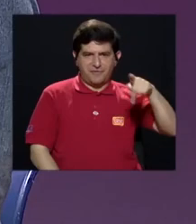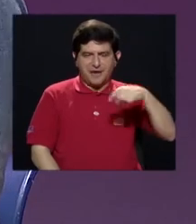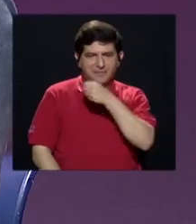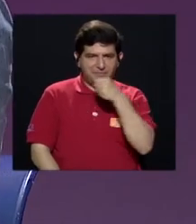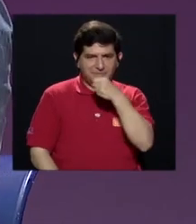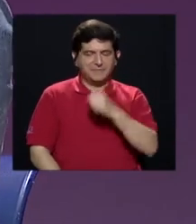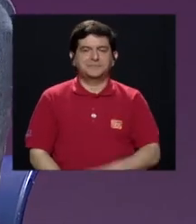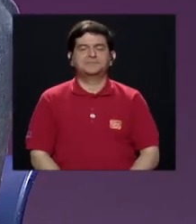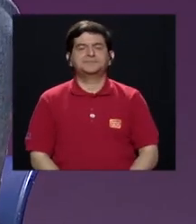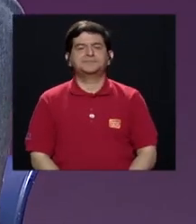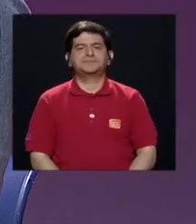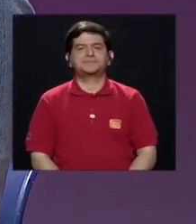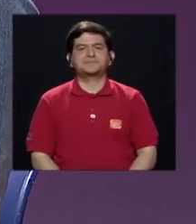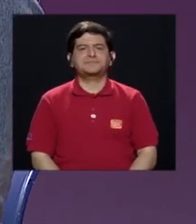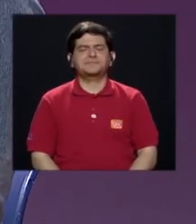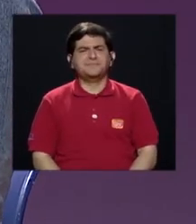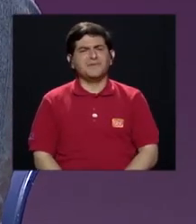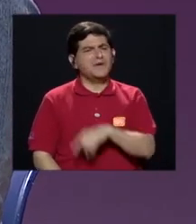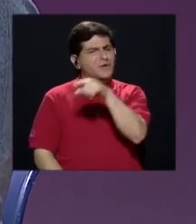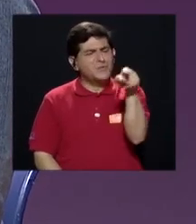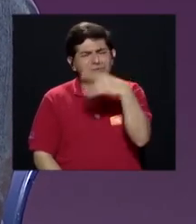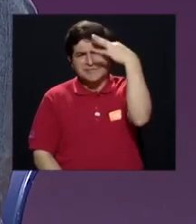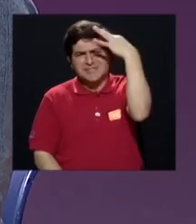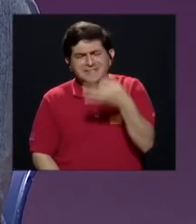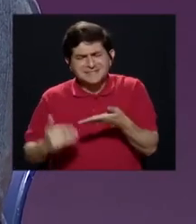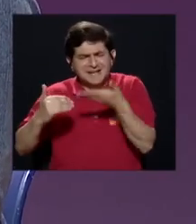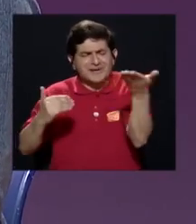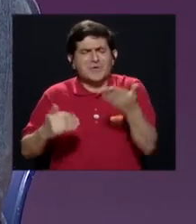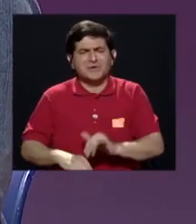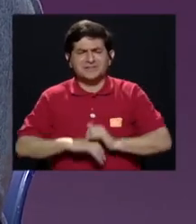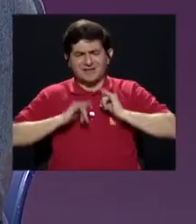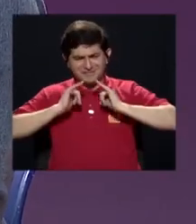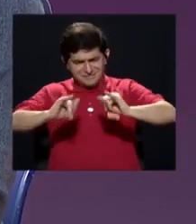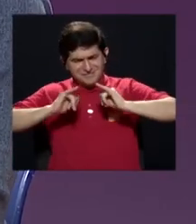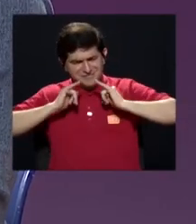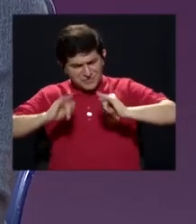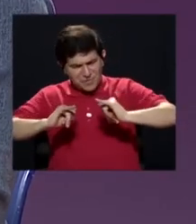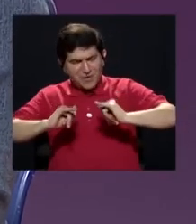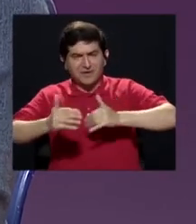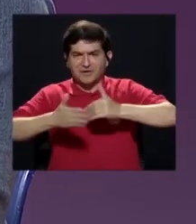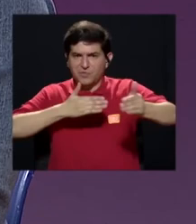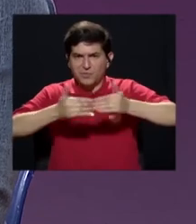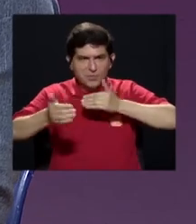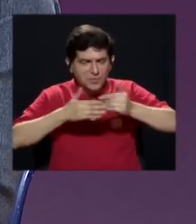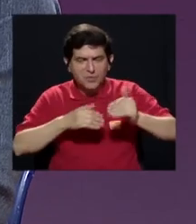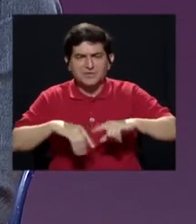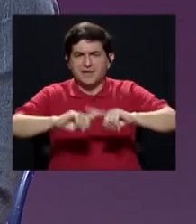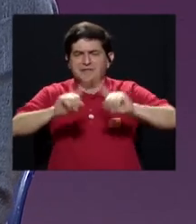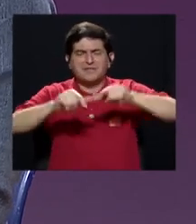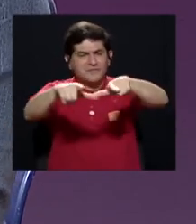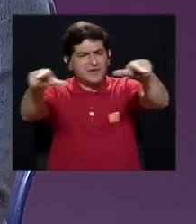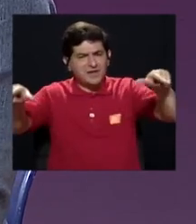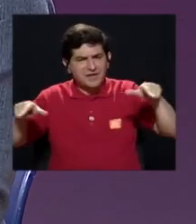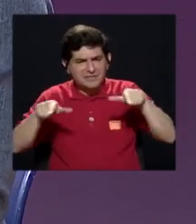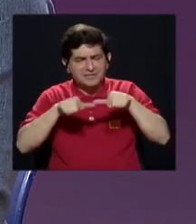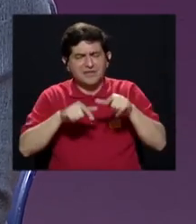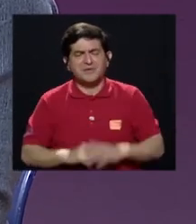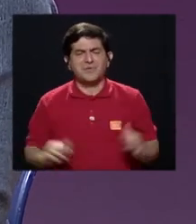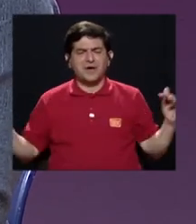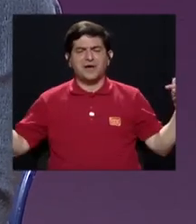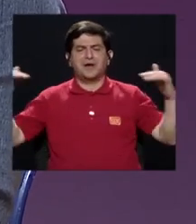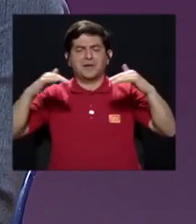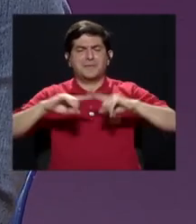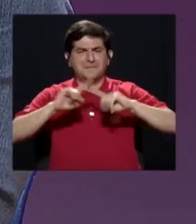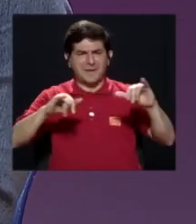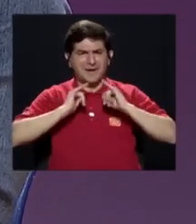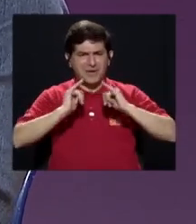Chicas, ¿qué cosas creen ustedes que hay en común? Porque, bueno, pese a que vengan de lugares distintos, ¿verdad? ¿Qué cosas creen que